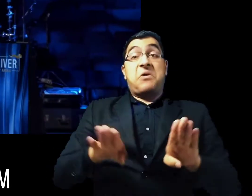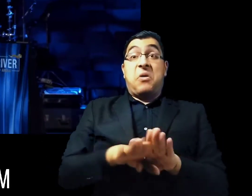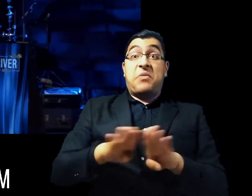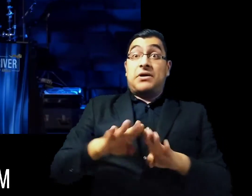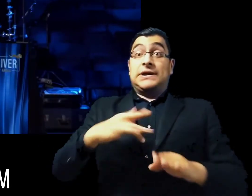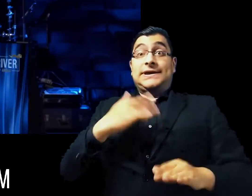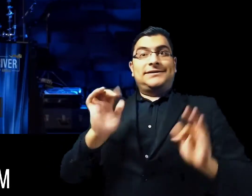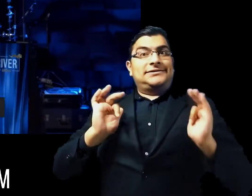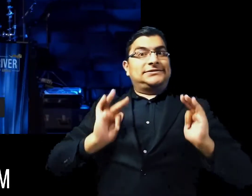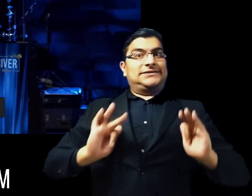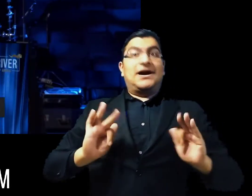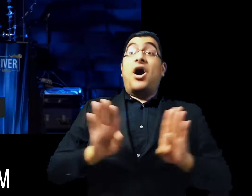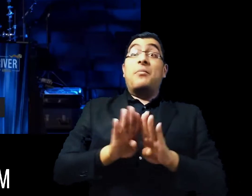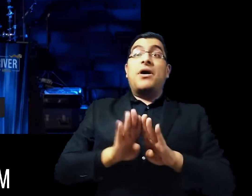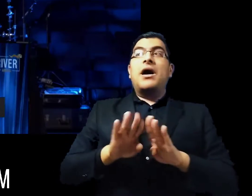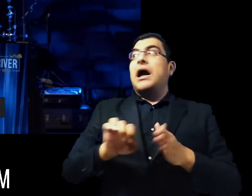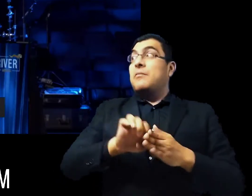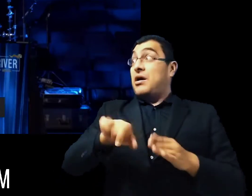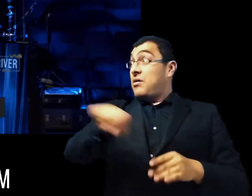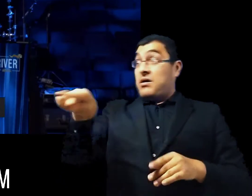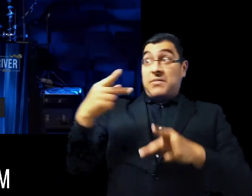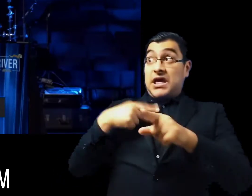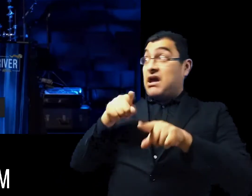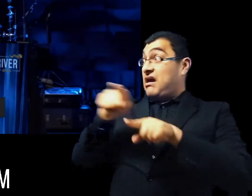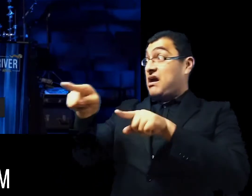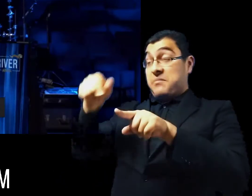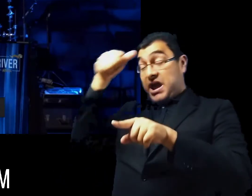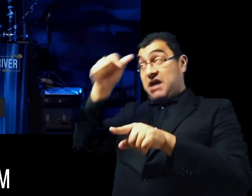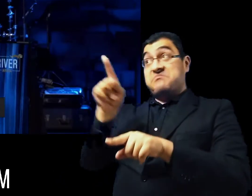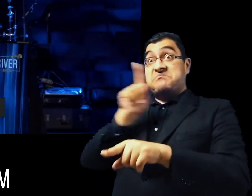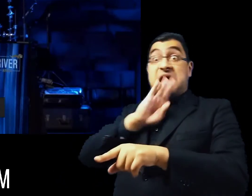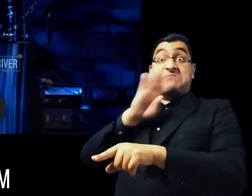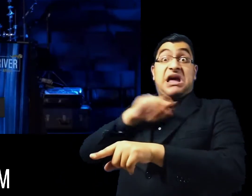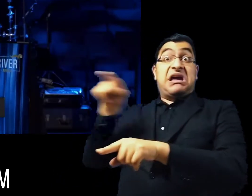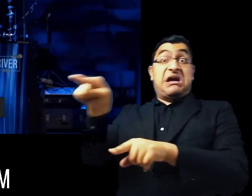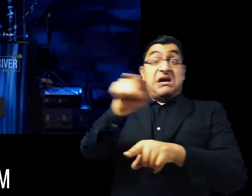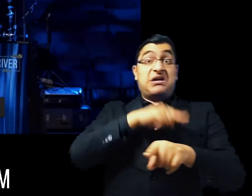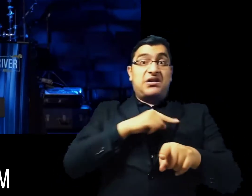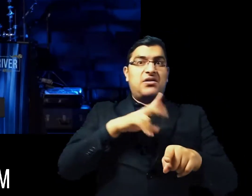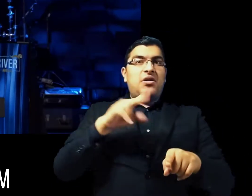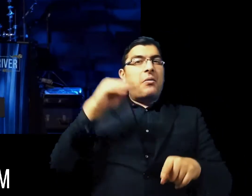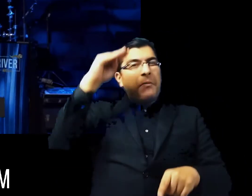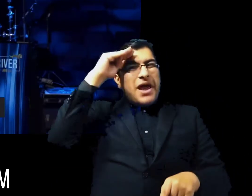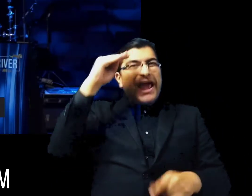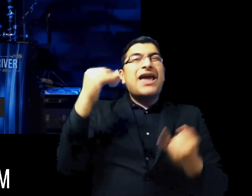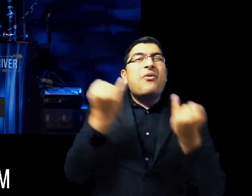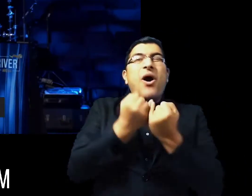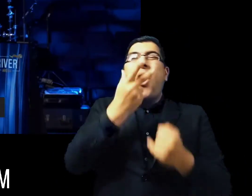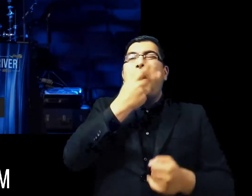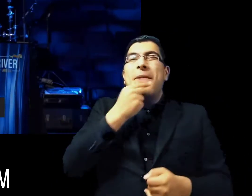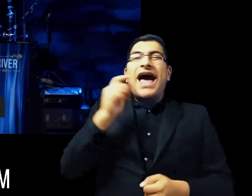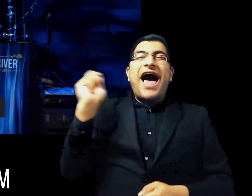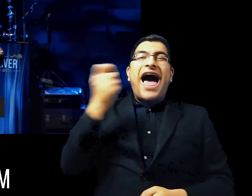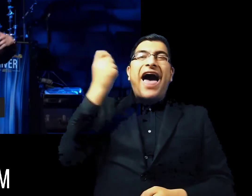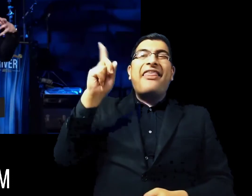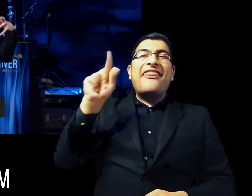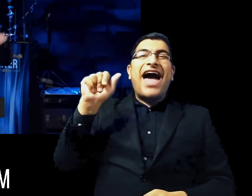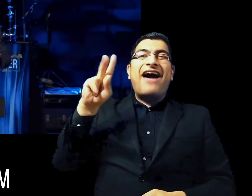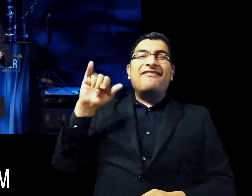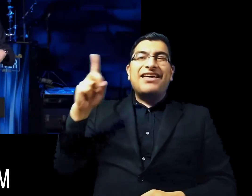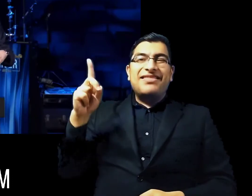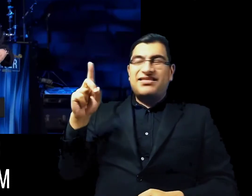cómodos con los pecados ajenos. Nos olvidamos de hombres como David, pero nos